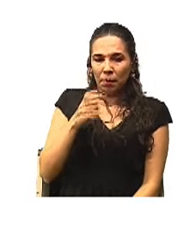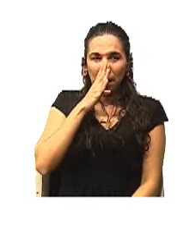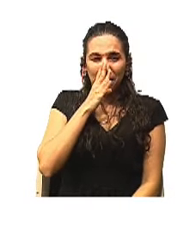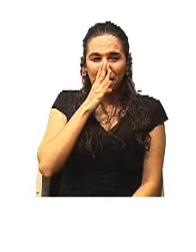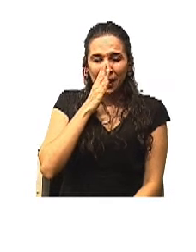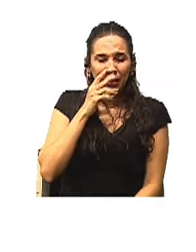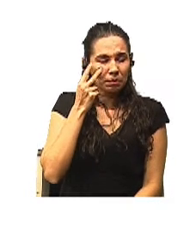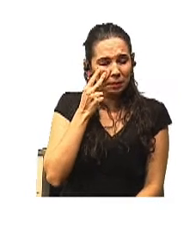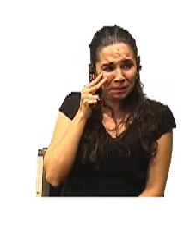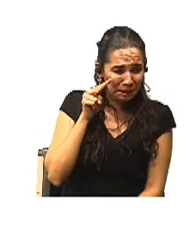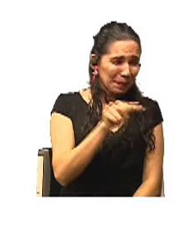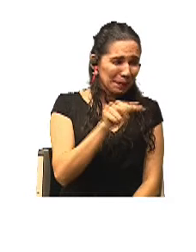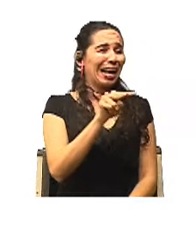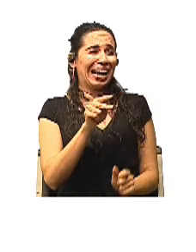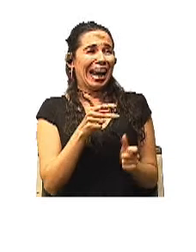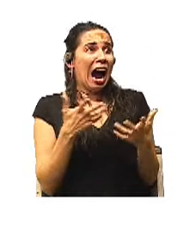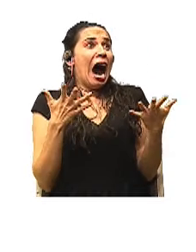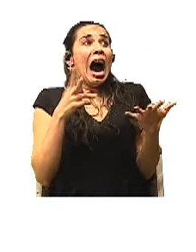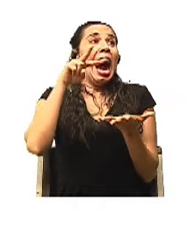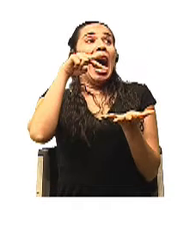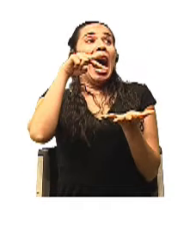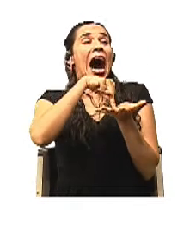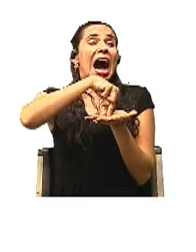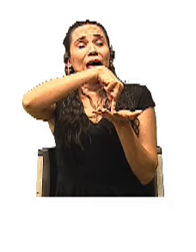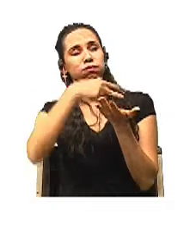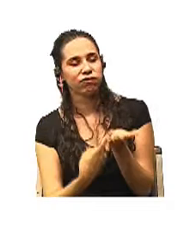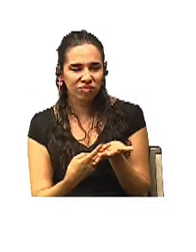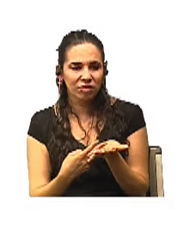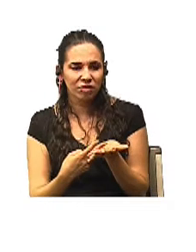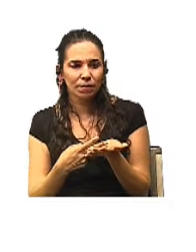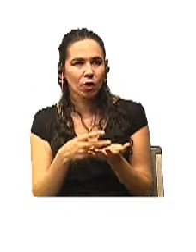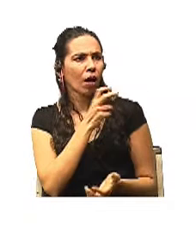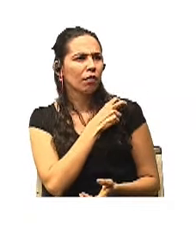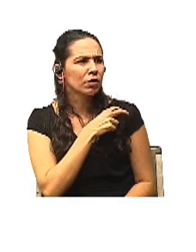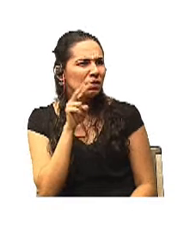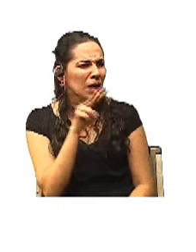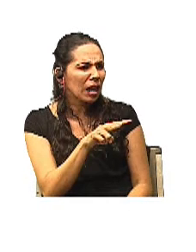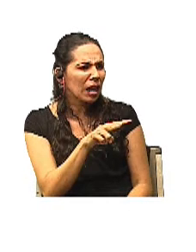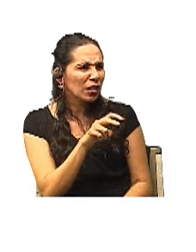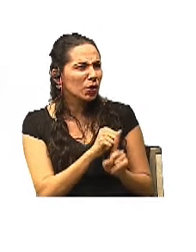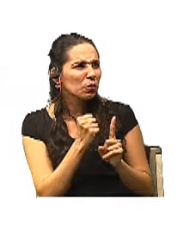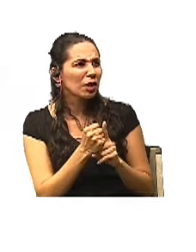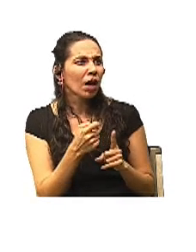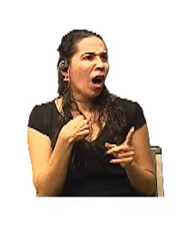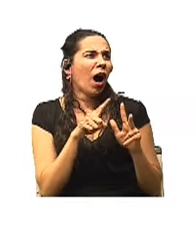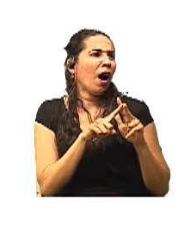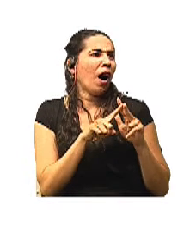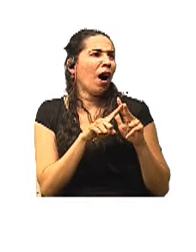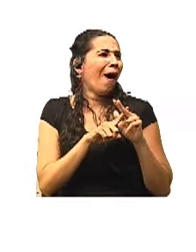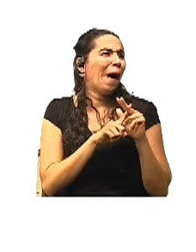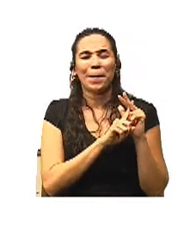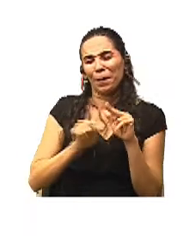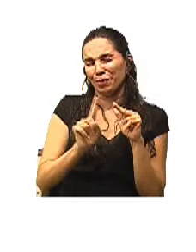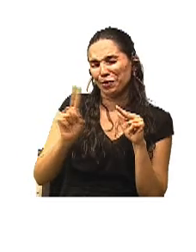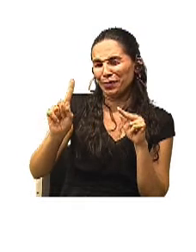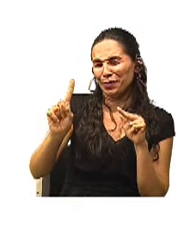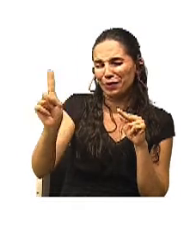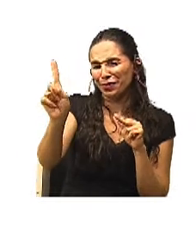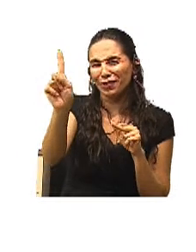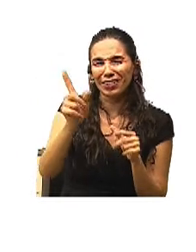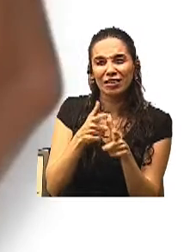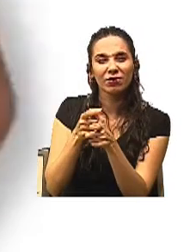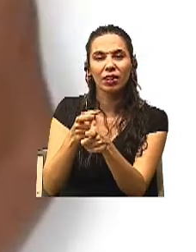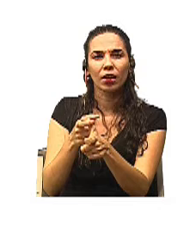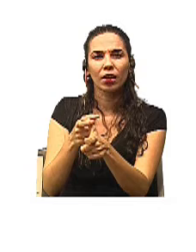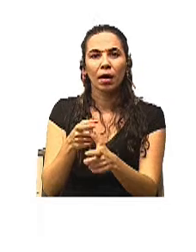se sorprende tanto que se desmaya, y el supervisor, viendo la situación, sale despavorido de su casa también. El padre